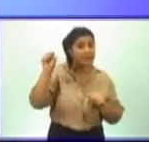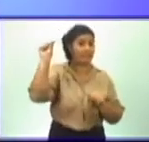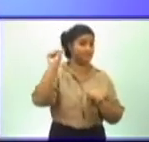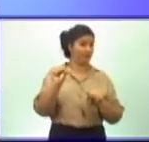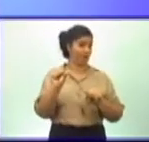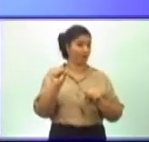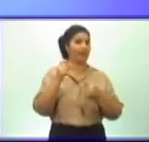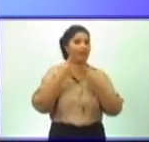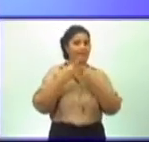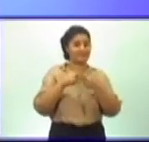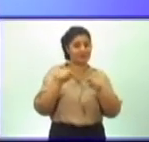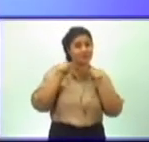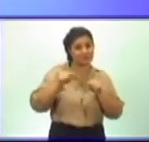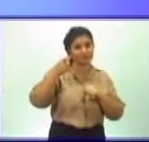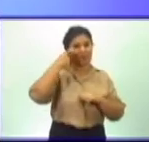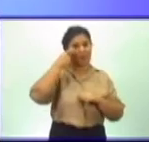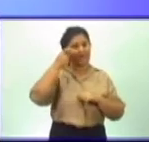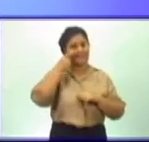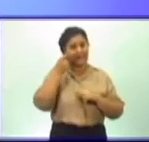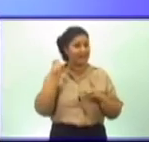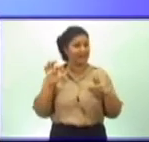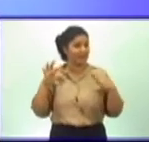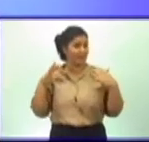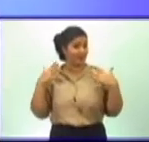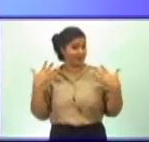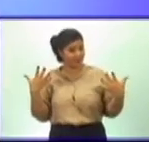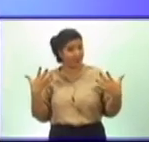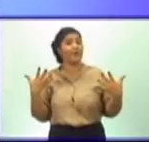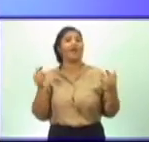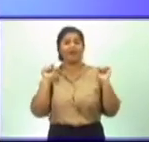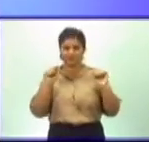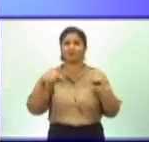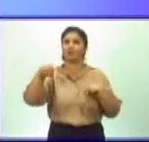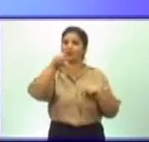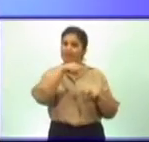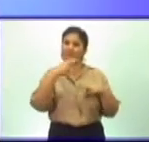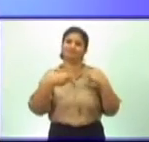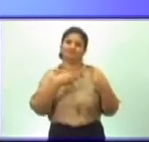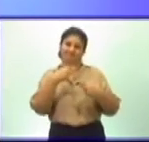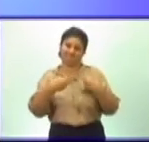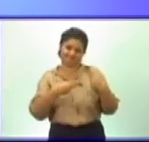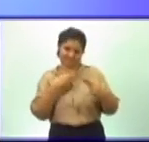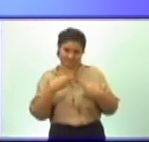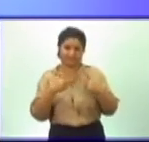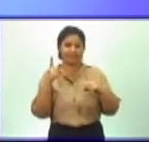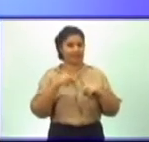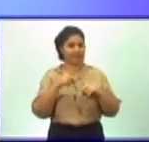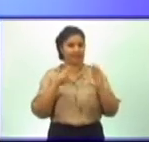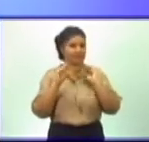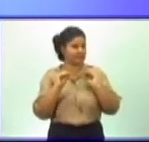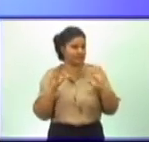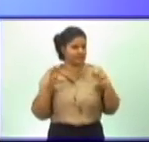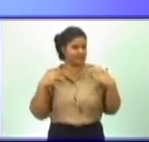temática va a estar entonces dirigida la realización del estudio independiente. ¿Qué dice?